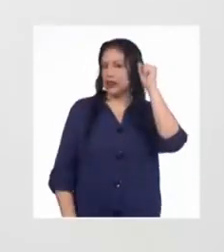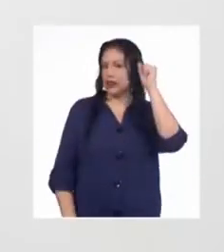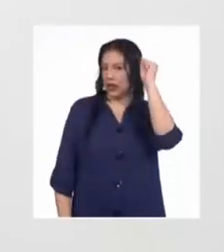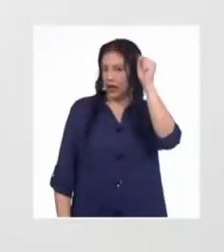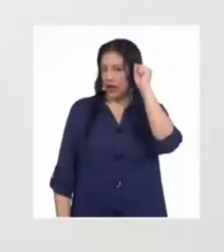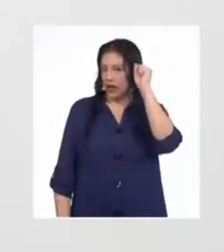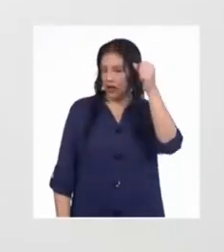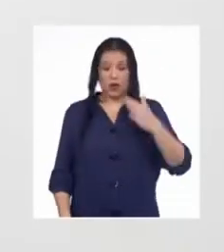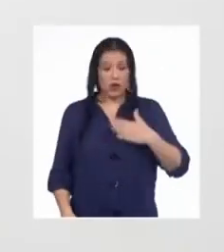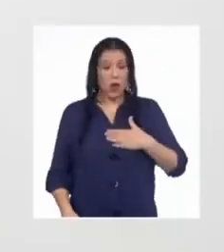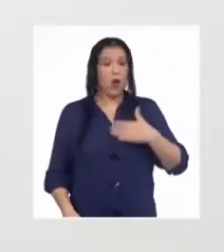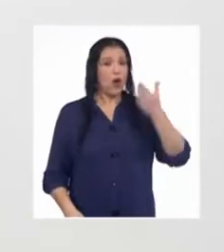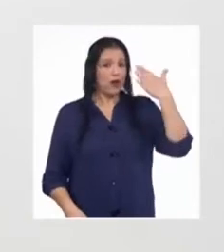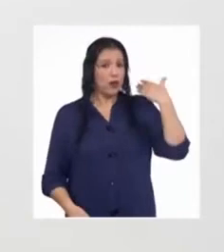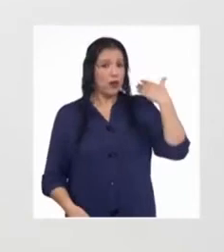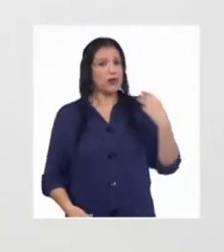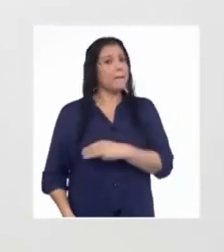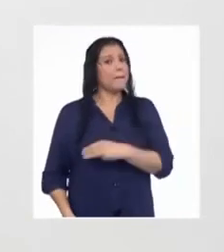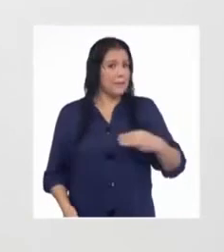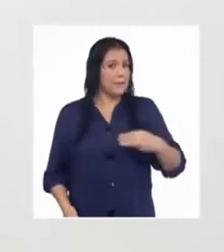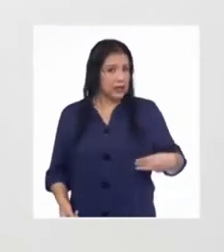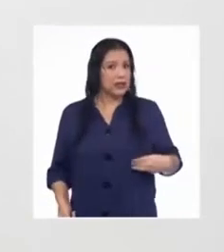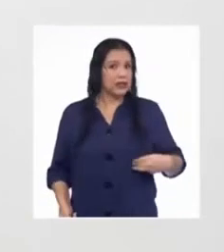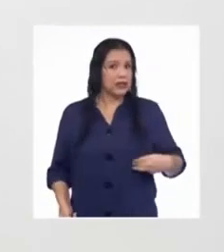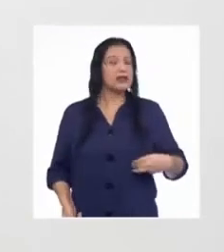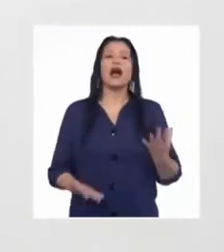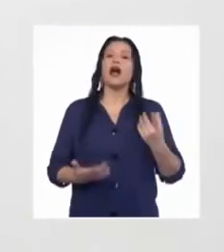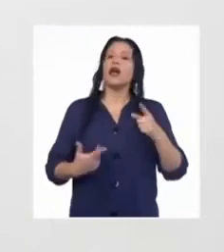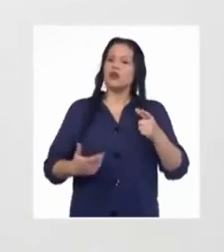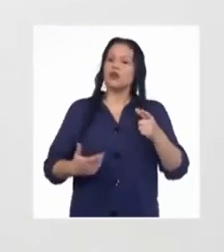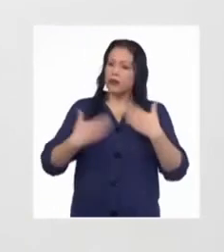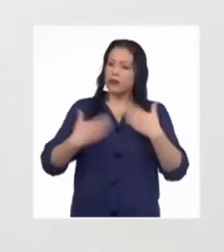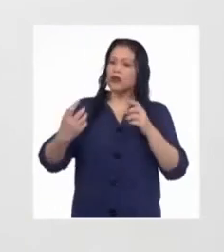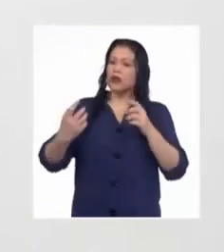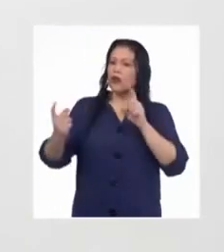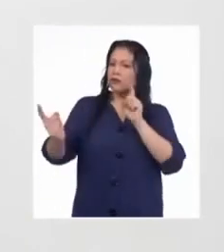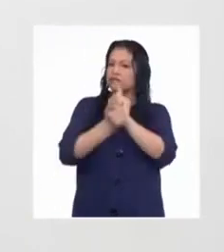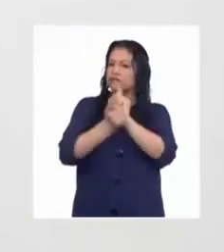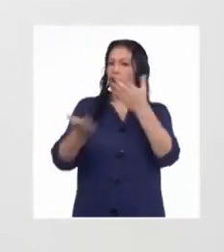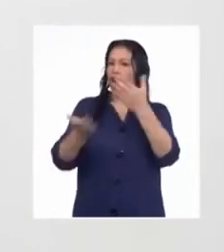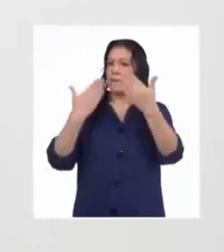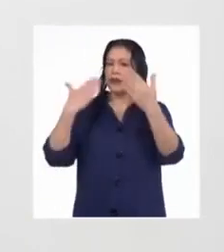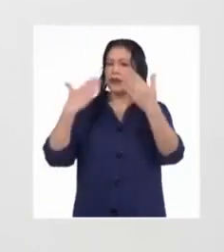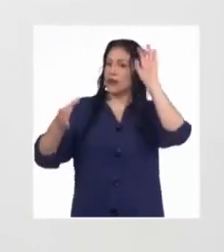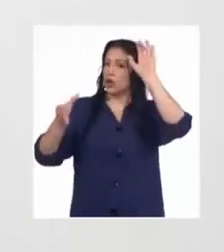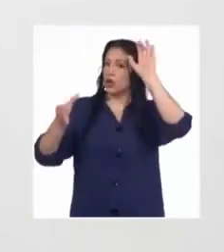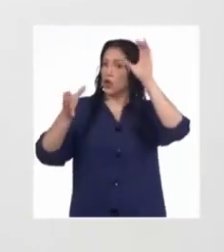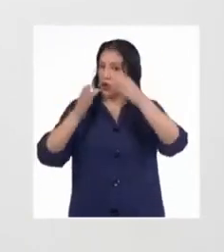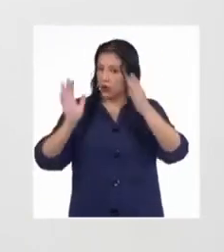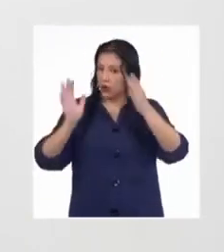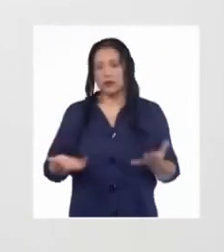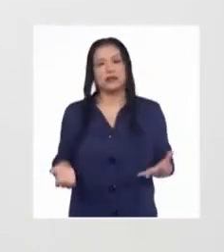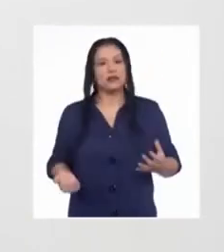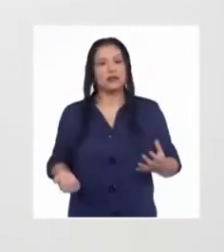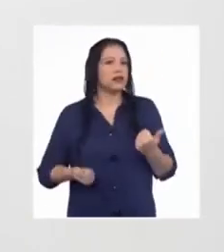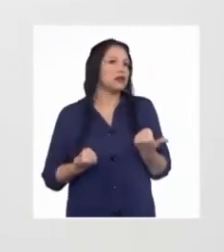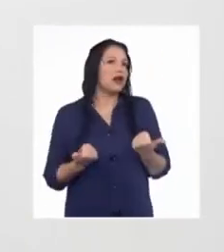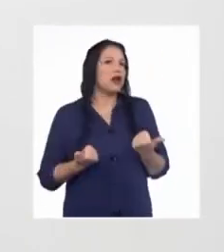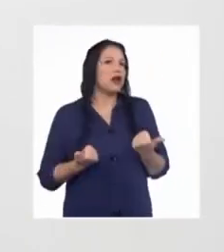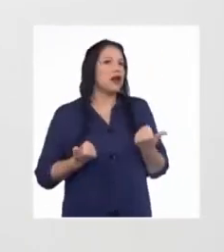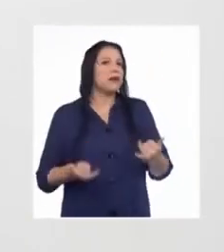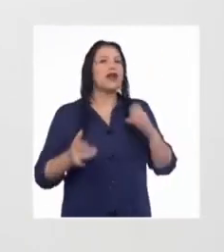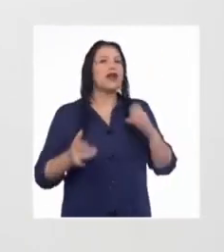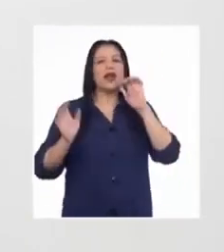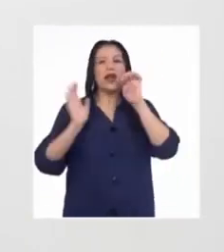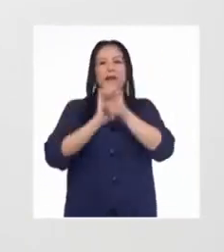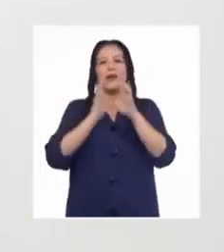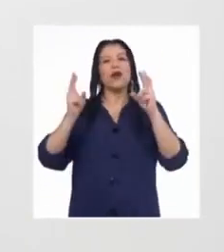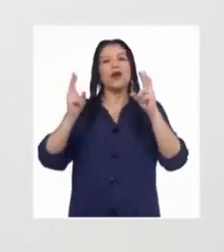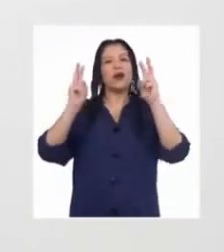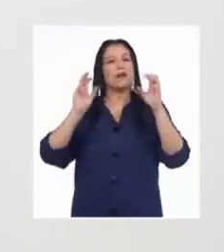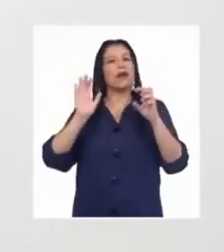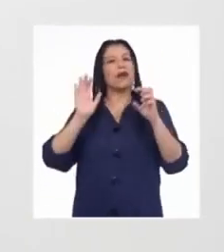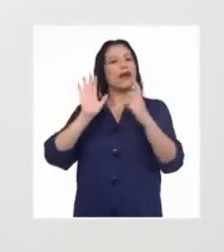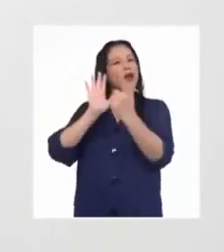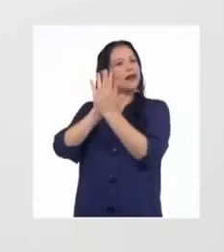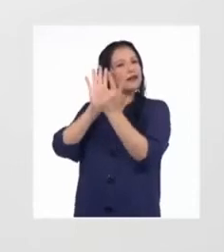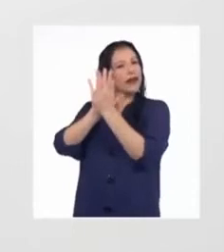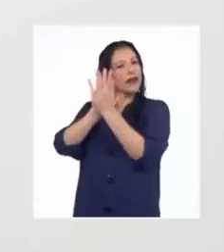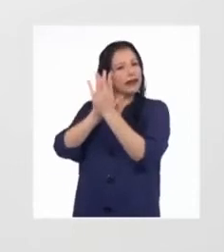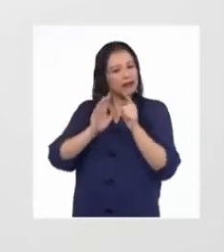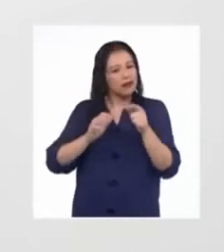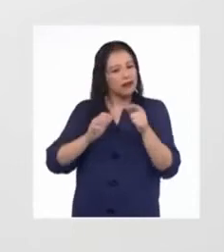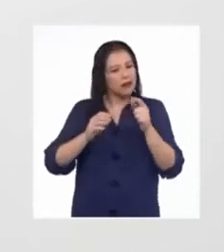de ministra he tenido muchas veces oportunidad de conversar con congresistas, por ejemplo, a propósito de las leyes que ellos estaban en proceso